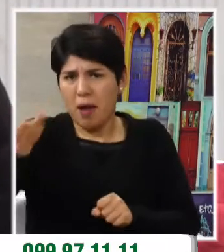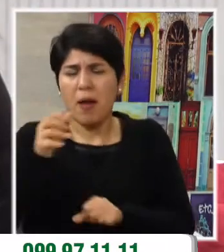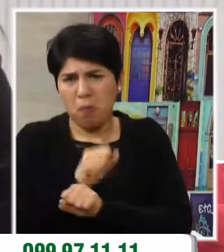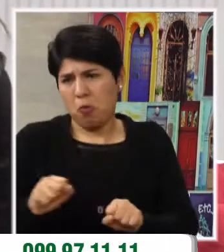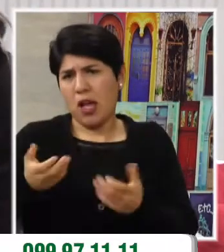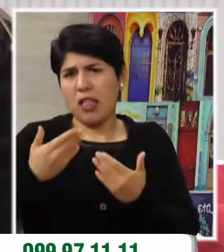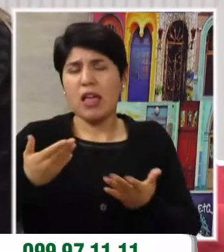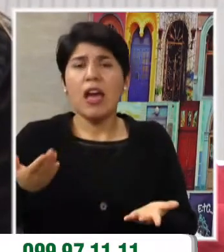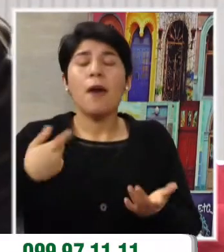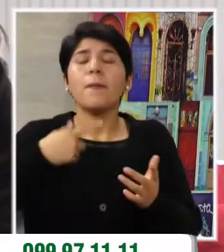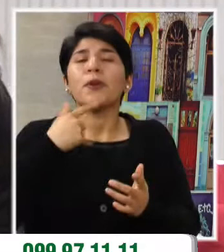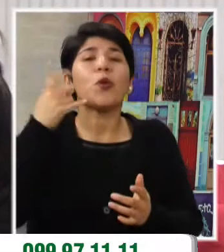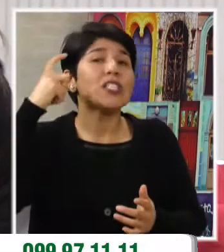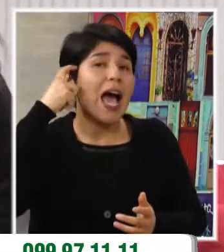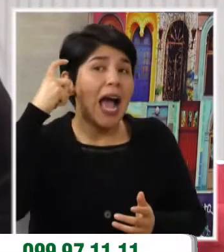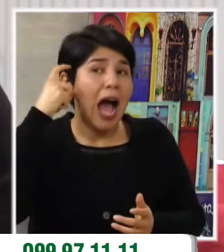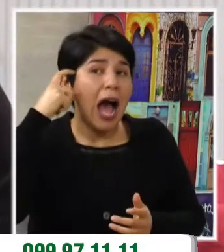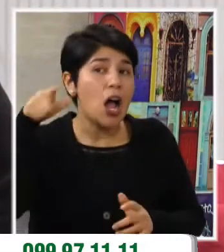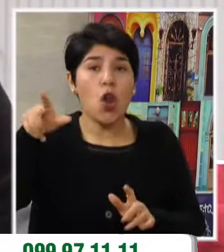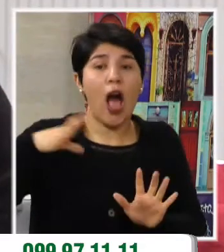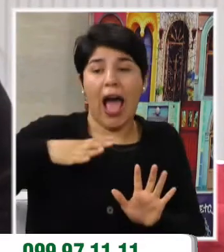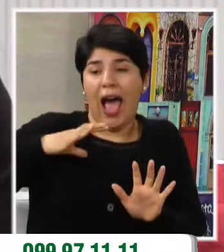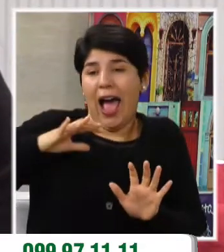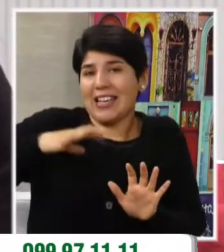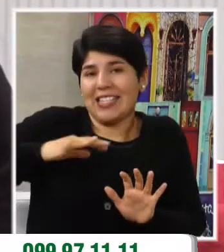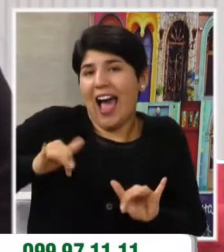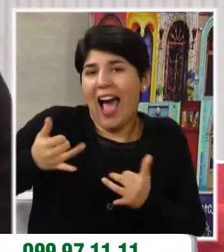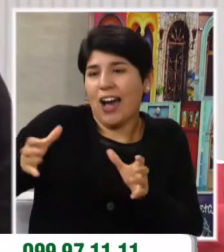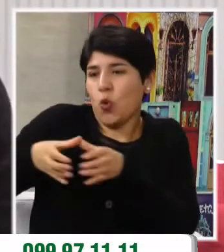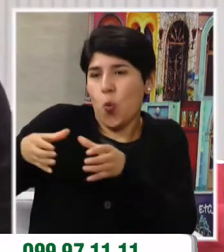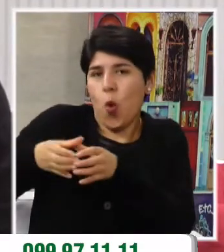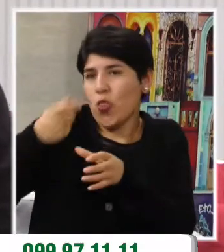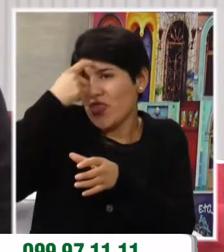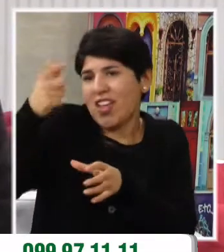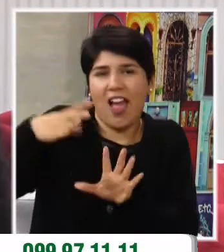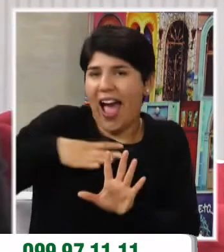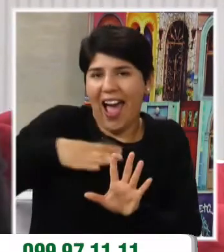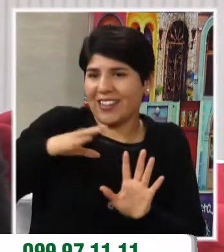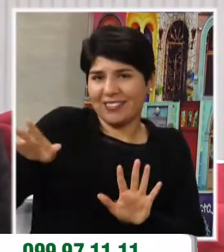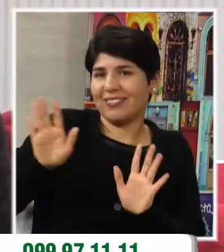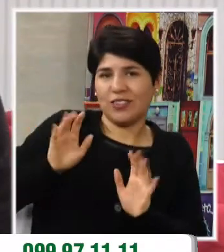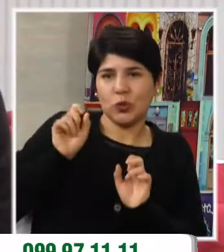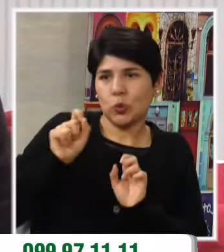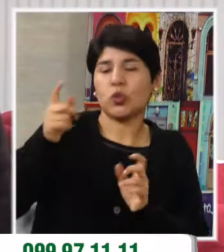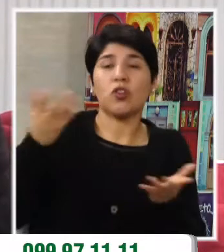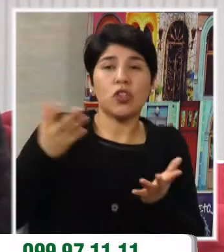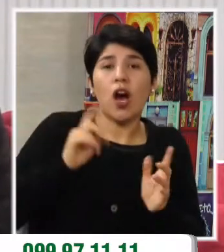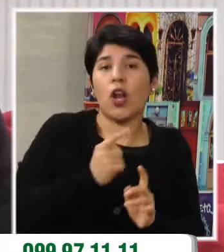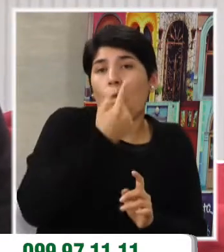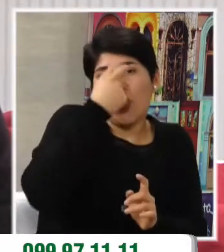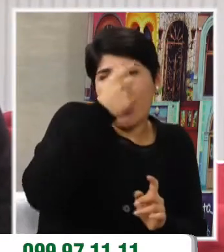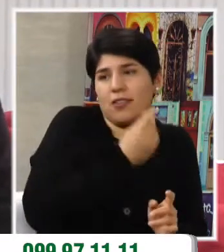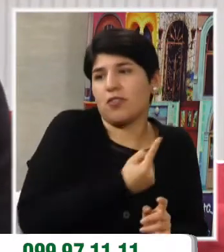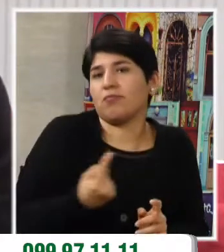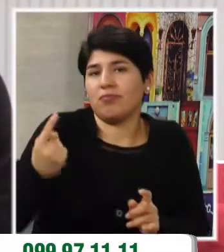carlos por ejemplo ellos ya cuentan con un equipo técnico importante que lo que vamos a hacer es fortalecer ese equipo con un técnico más